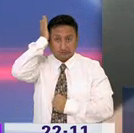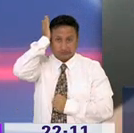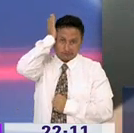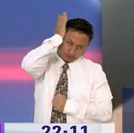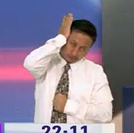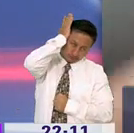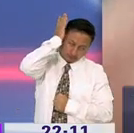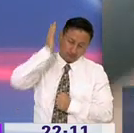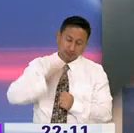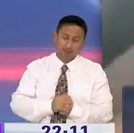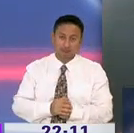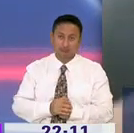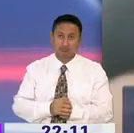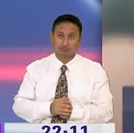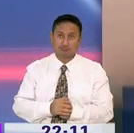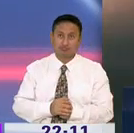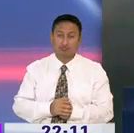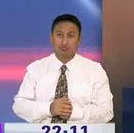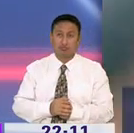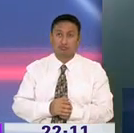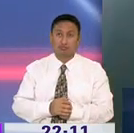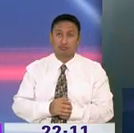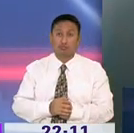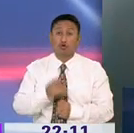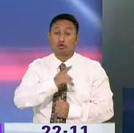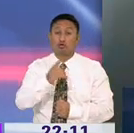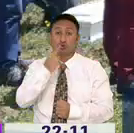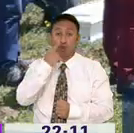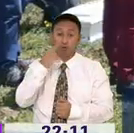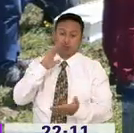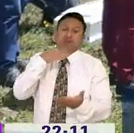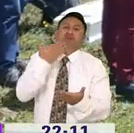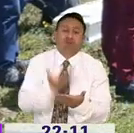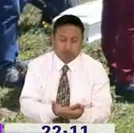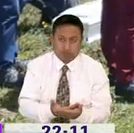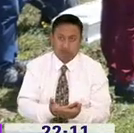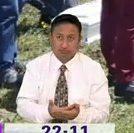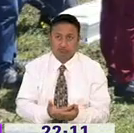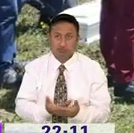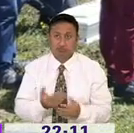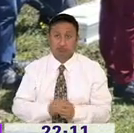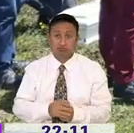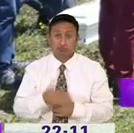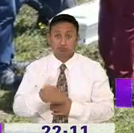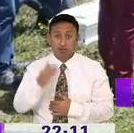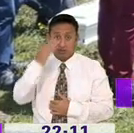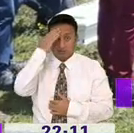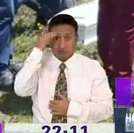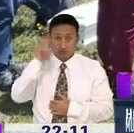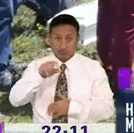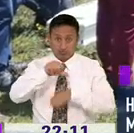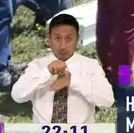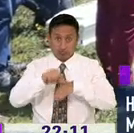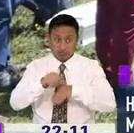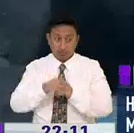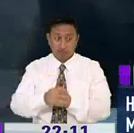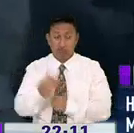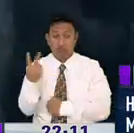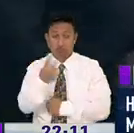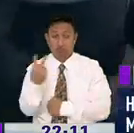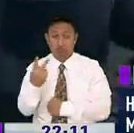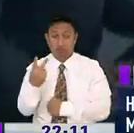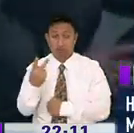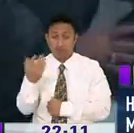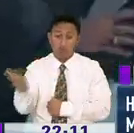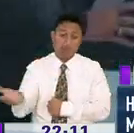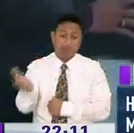o por el mismo cuerpo humano que tal vez se cayó encima del menor. Tras conocerse del resultado de la autopsia, se llamó a la pareja de la